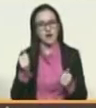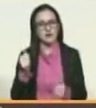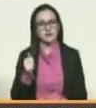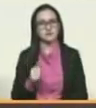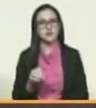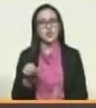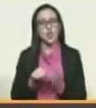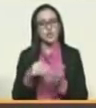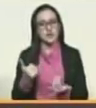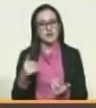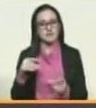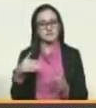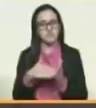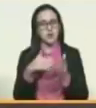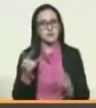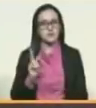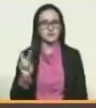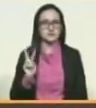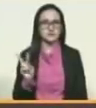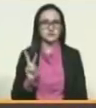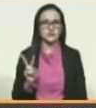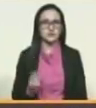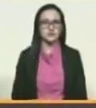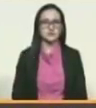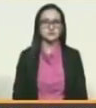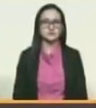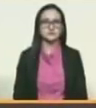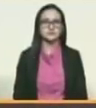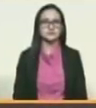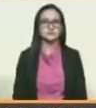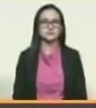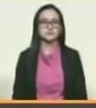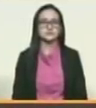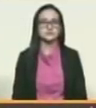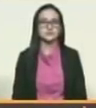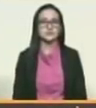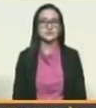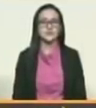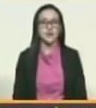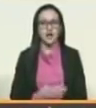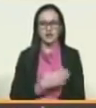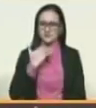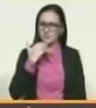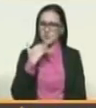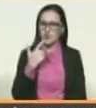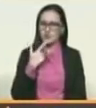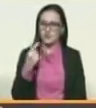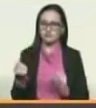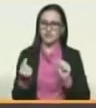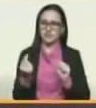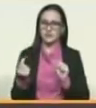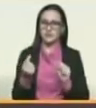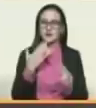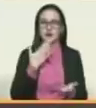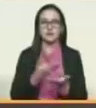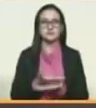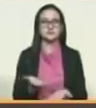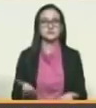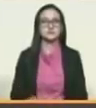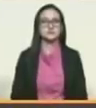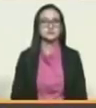la República Bolivariana de Venezuela, bueno, de acuerdo a lo que dijo en una reciente entrevista en El País. Muchísimas gracias.